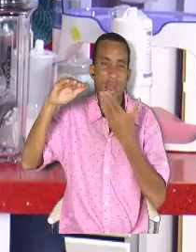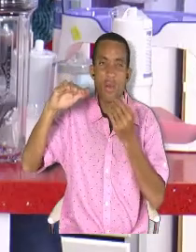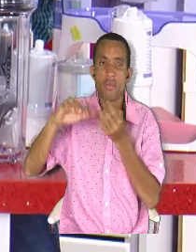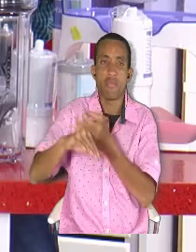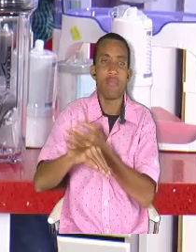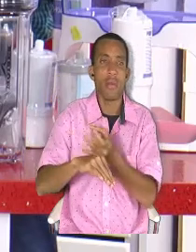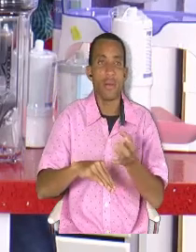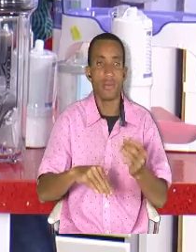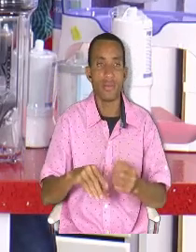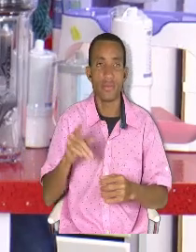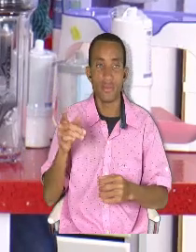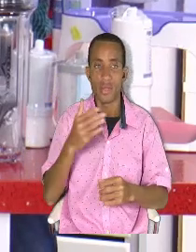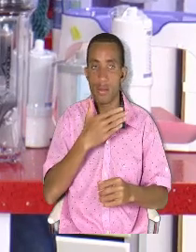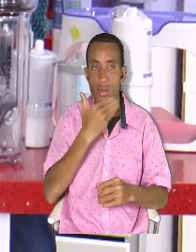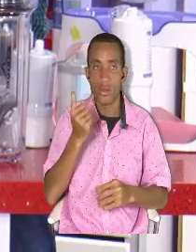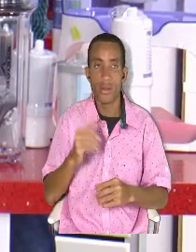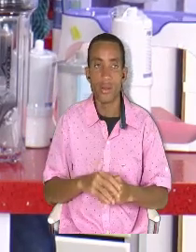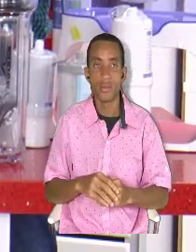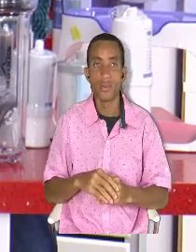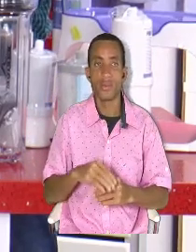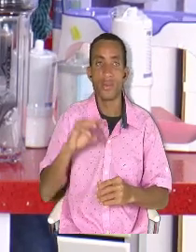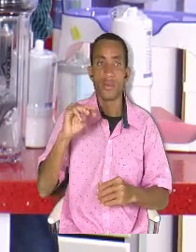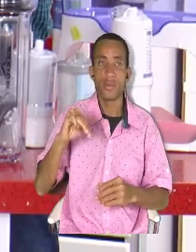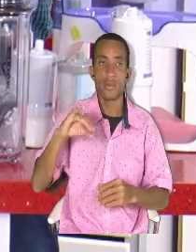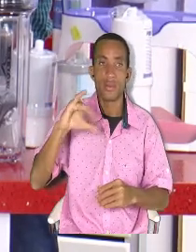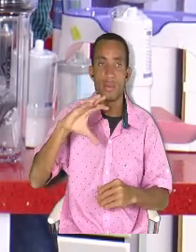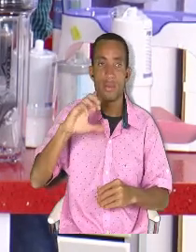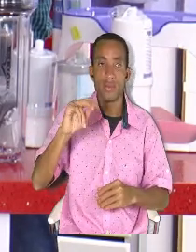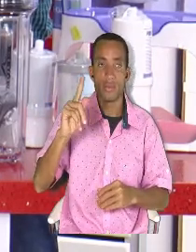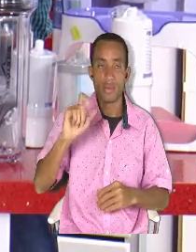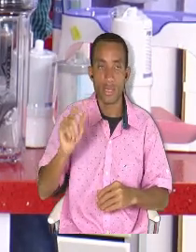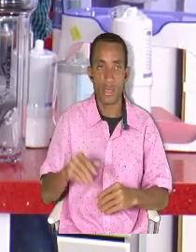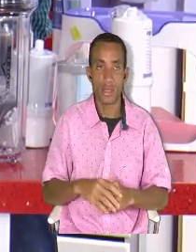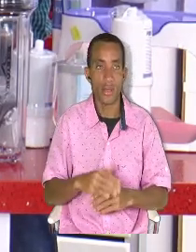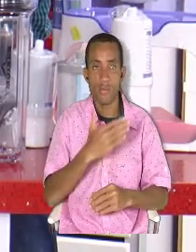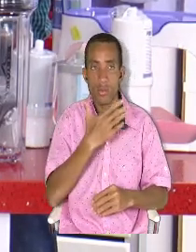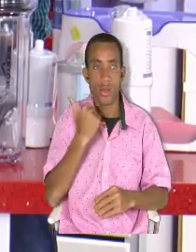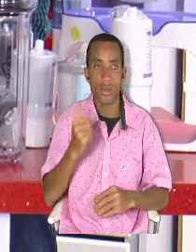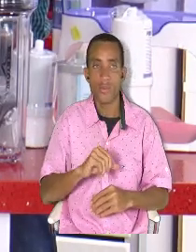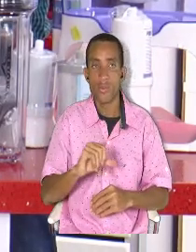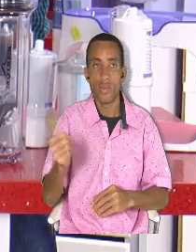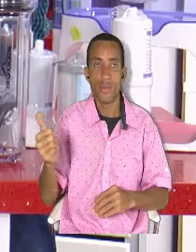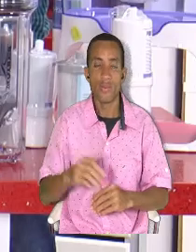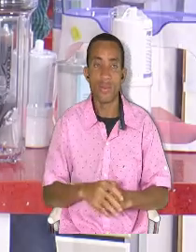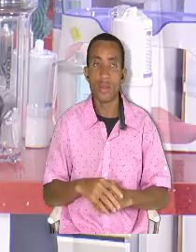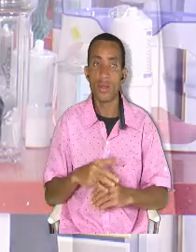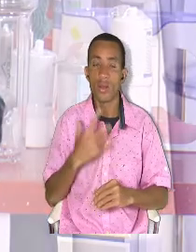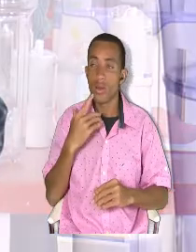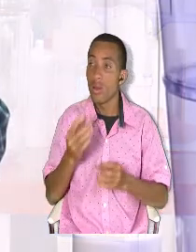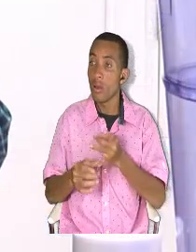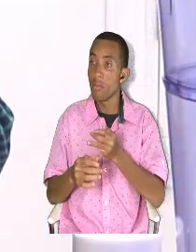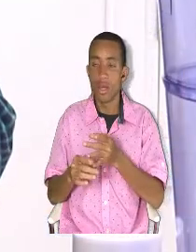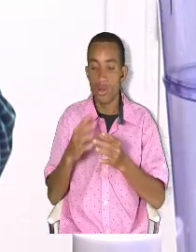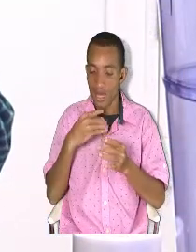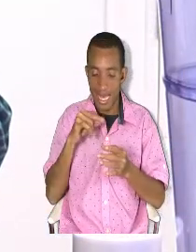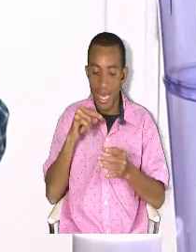estos son los mejores filtros que hay para el agua de Barranca. Ya. ¿Sí? Los mejores, aquí no hay otro filtro que le supere a este. Este es un filtro